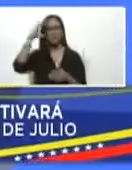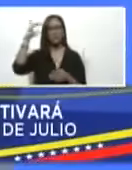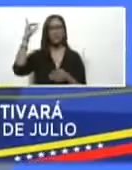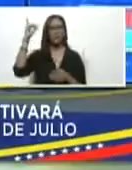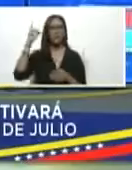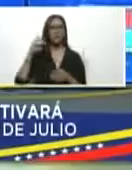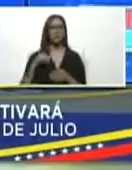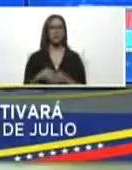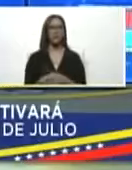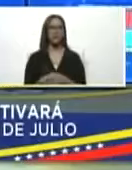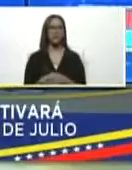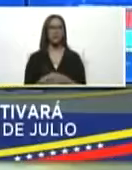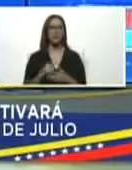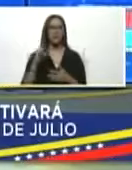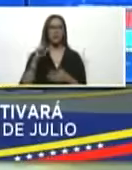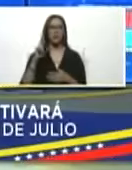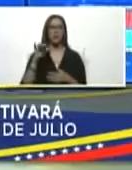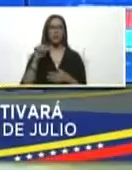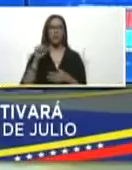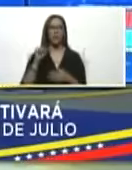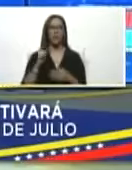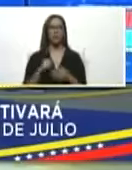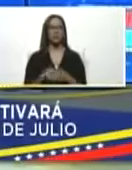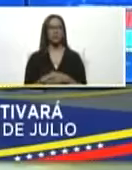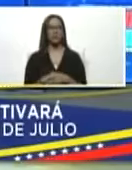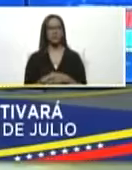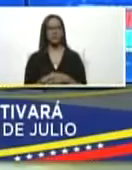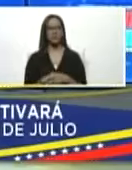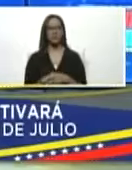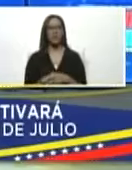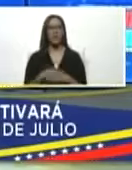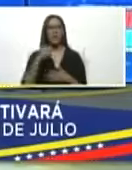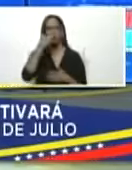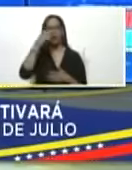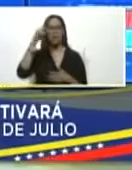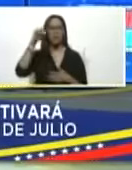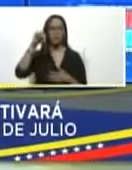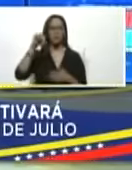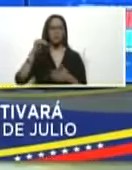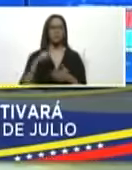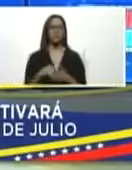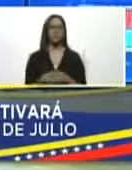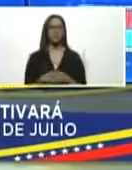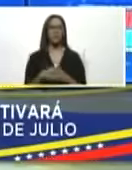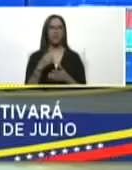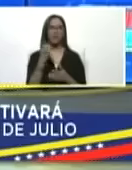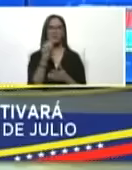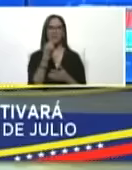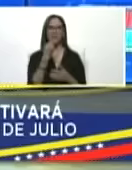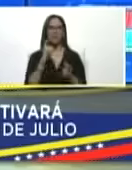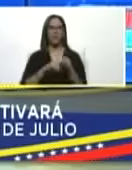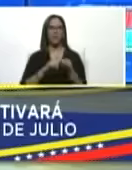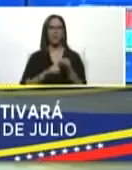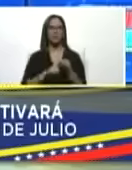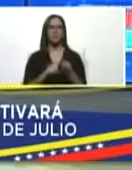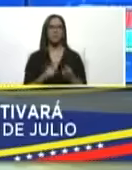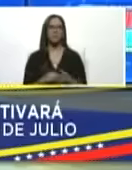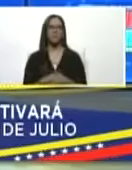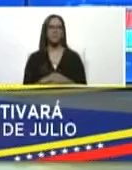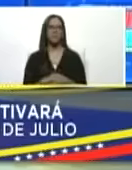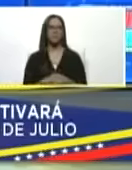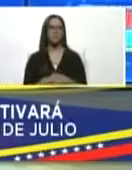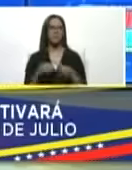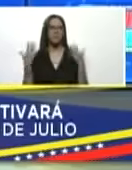Rodríguez, Luis Reyes Reyes, Naúm Fernández y Cilia Flores.